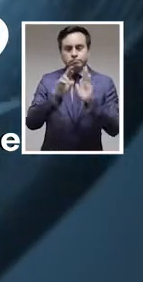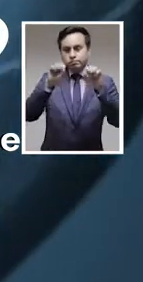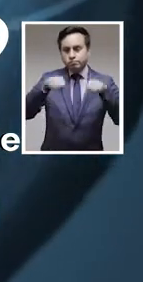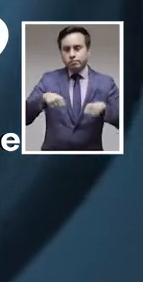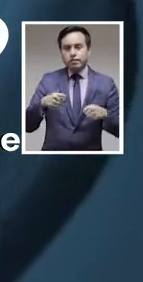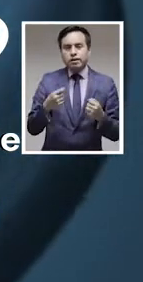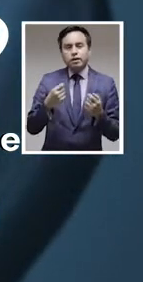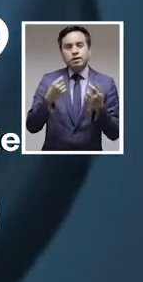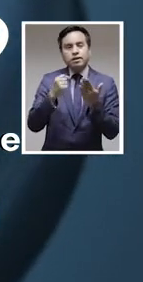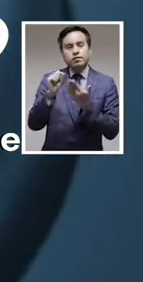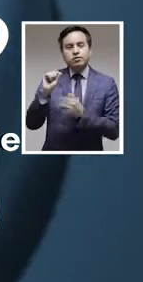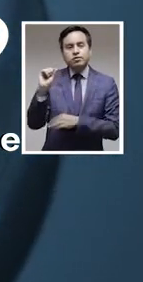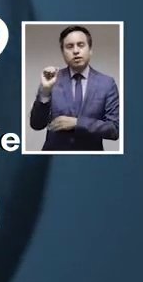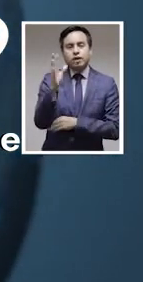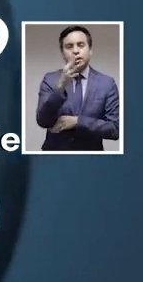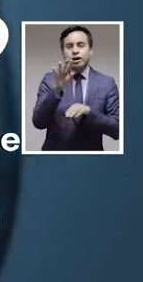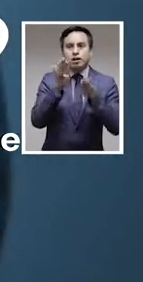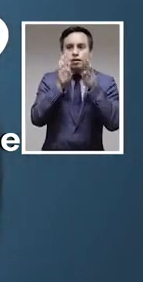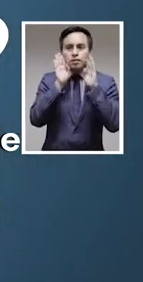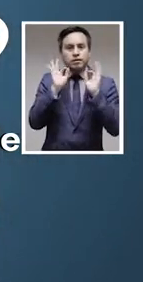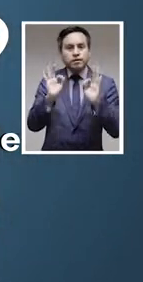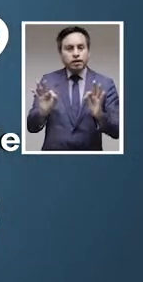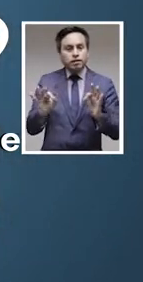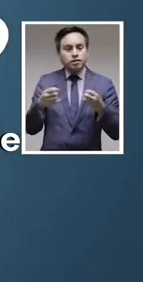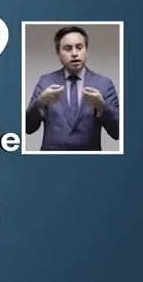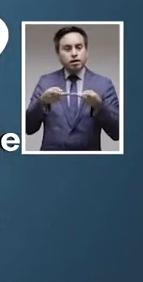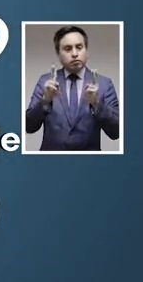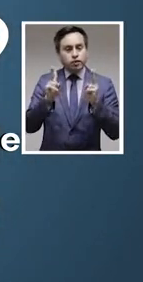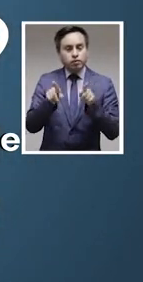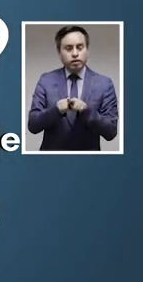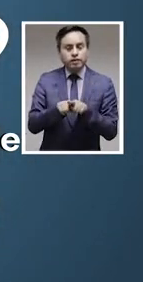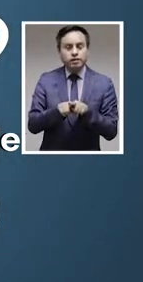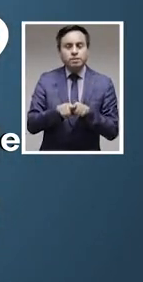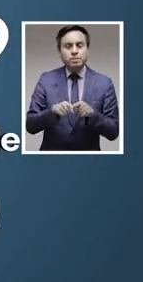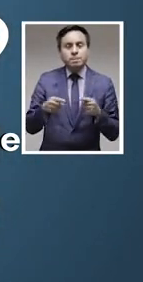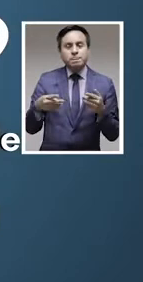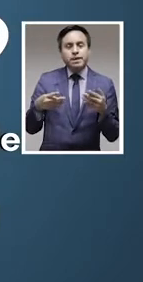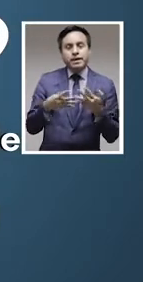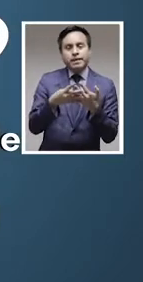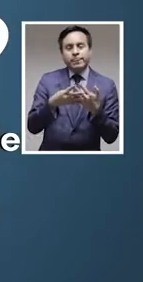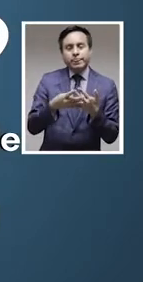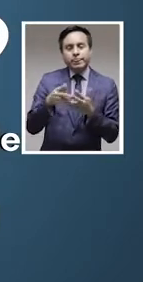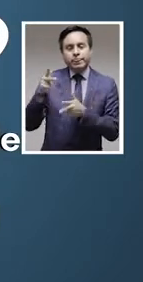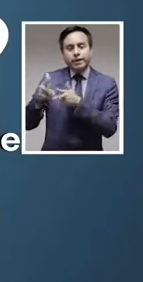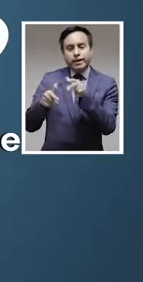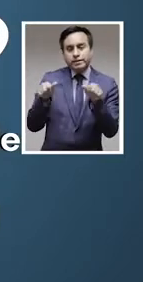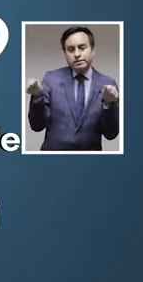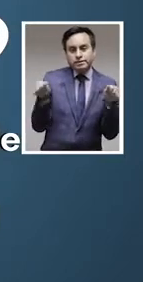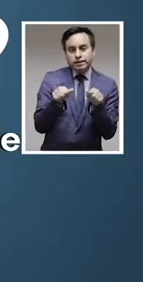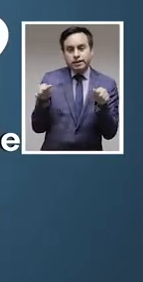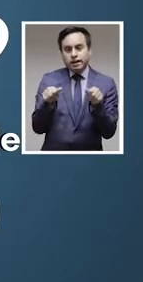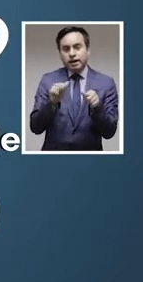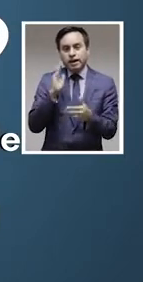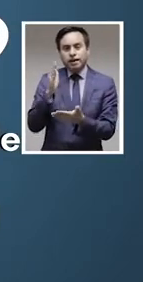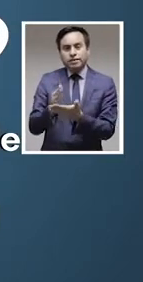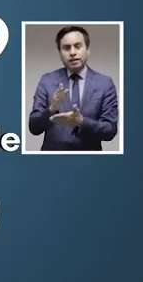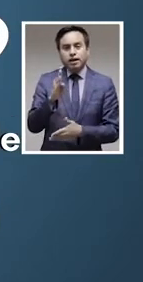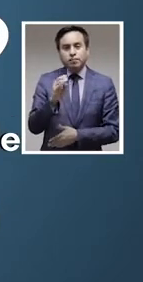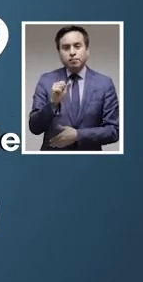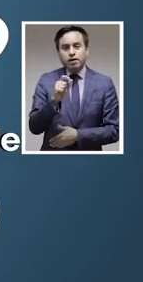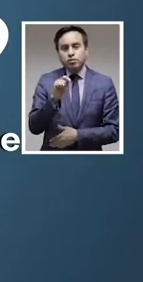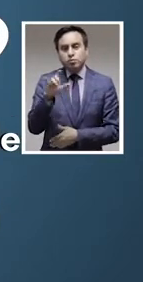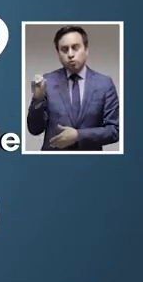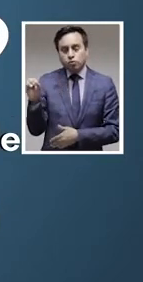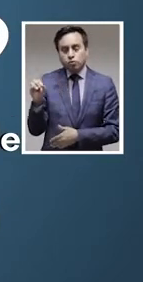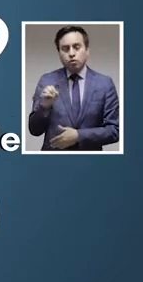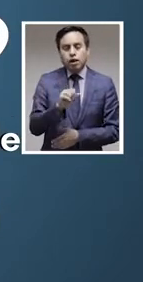resolución de calificación ambiental. Con eso, esta red de trenes de cercanía que van hasta Batuco,